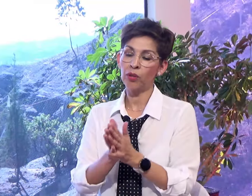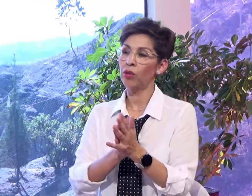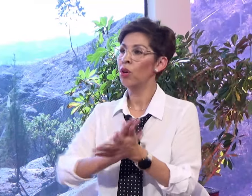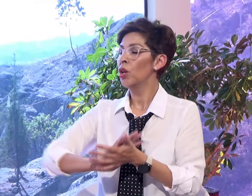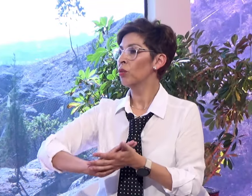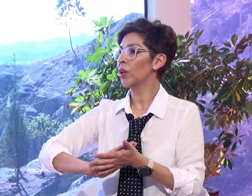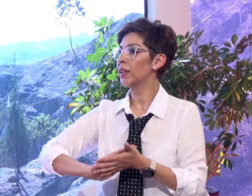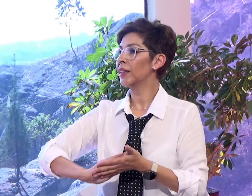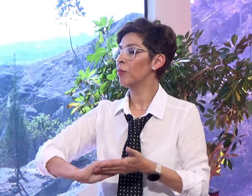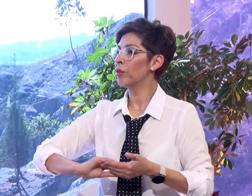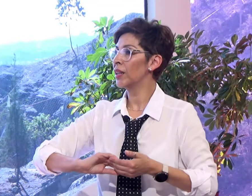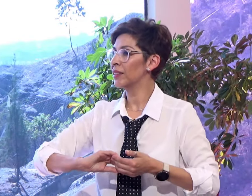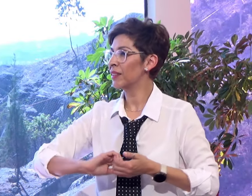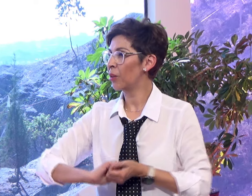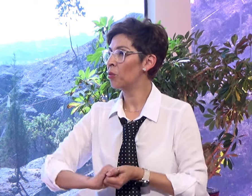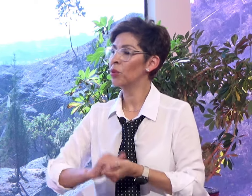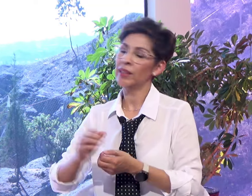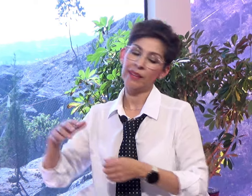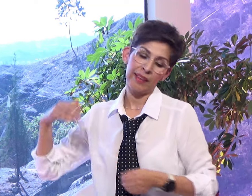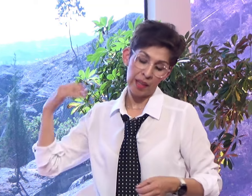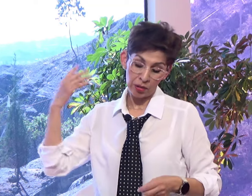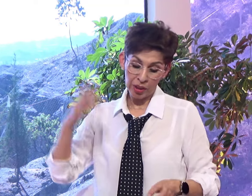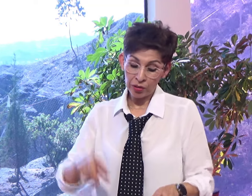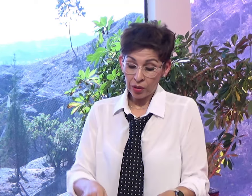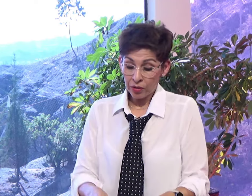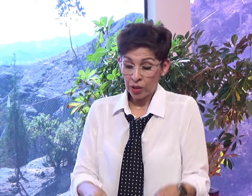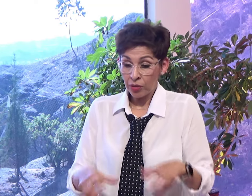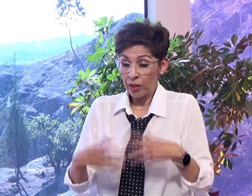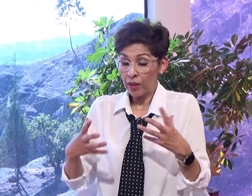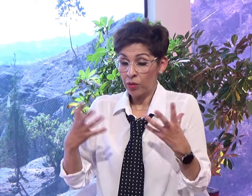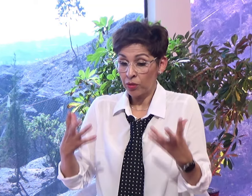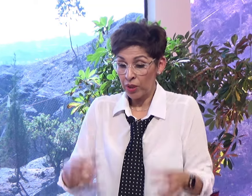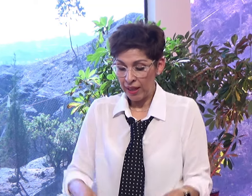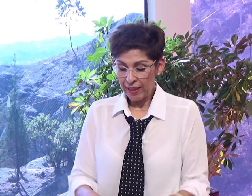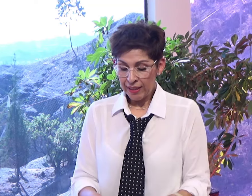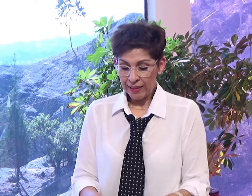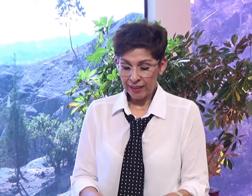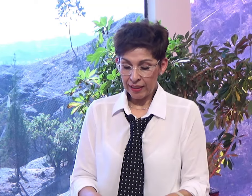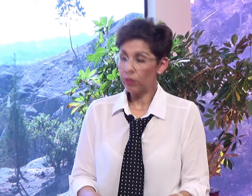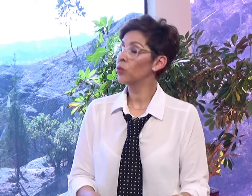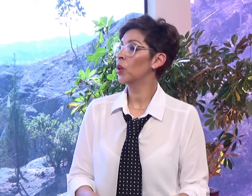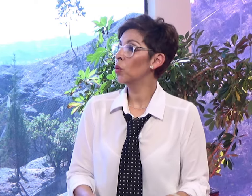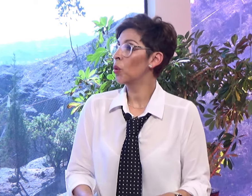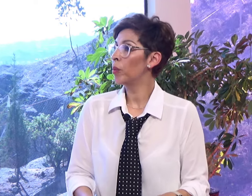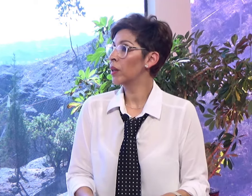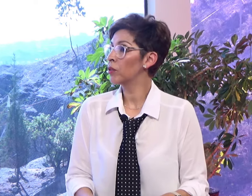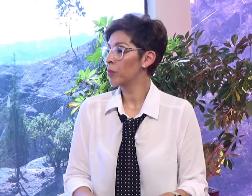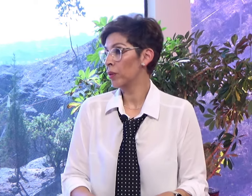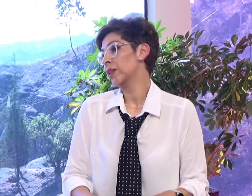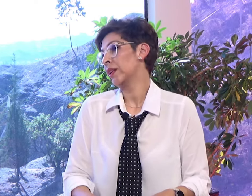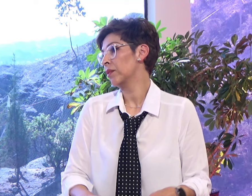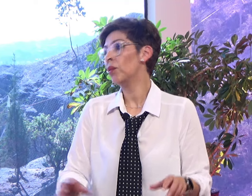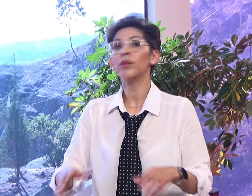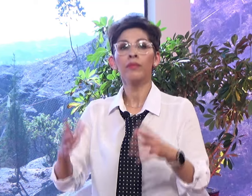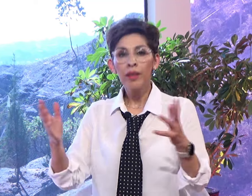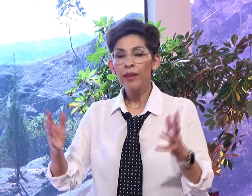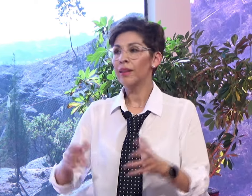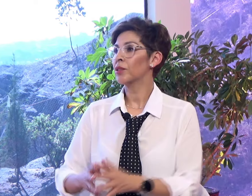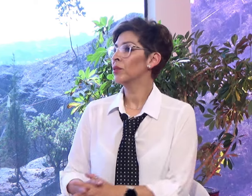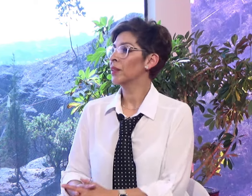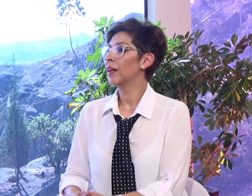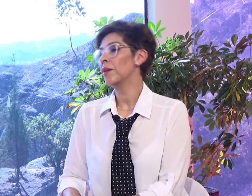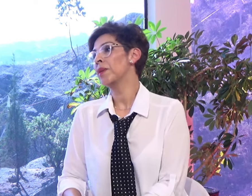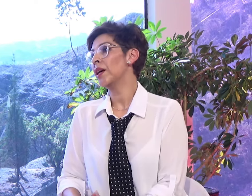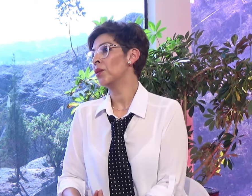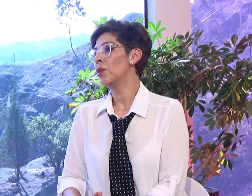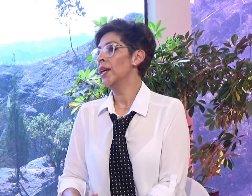sobre todo durante el tiempo de las dictaduras, en aquellos años en los que no se reconocía ni siquiera un seguro para los periodistas. Hoy las